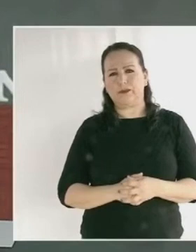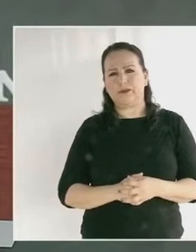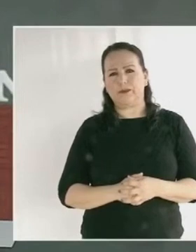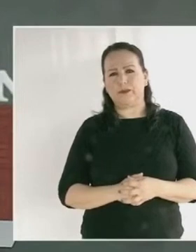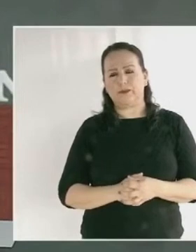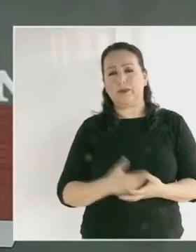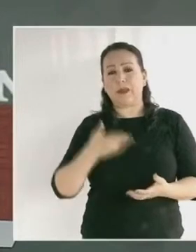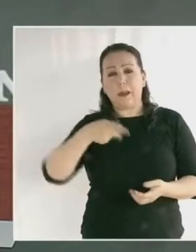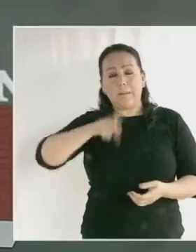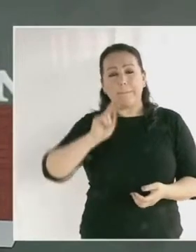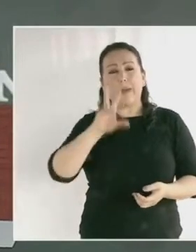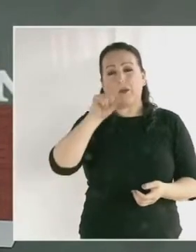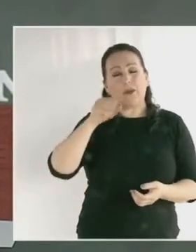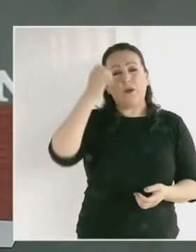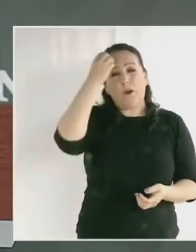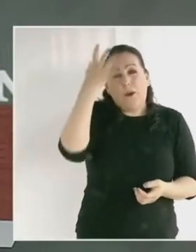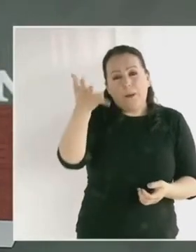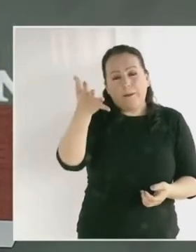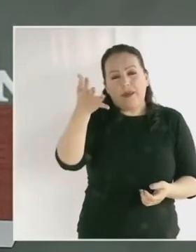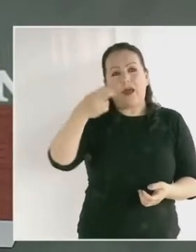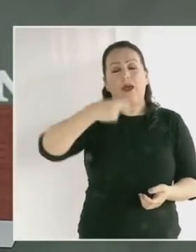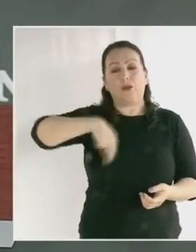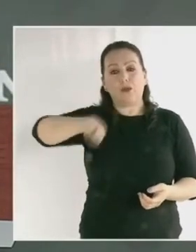no olvidar que somos